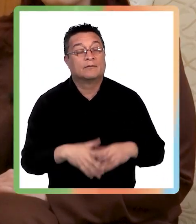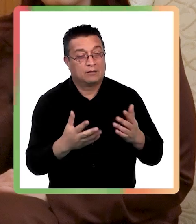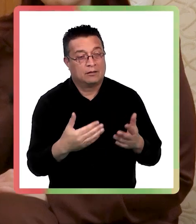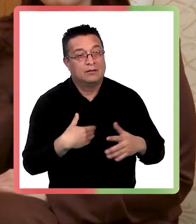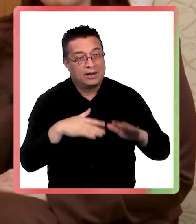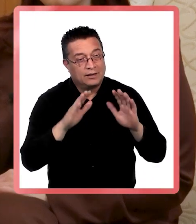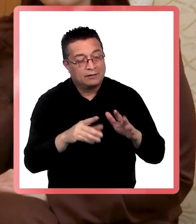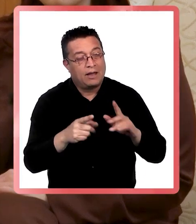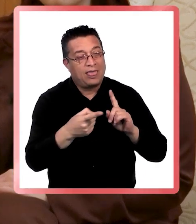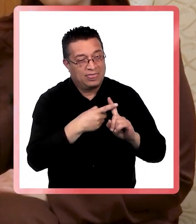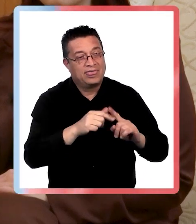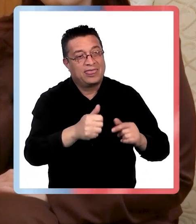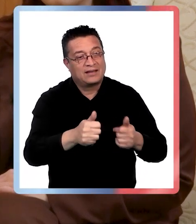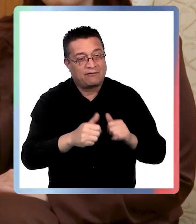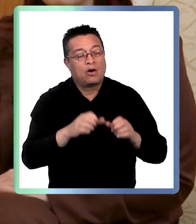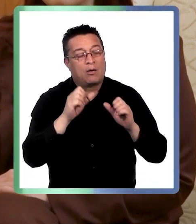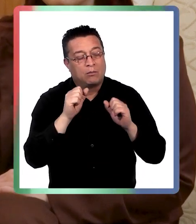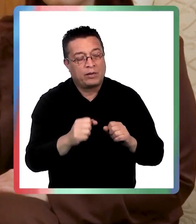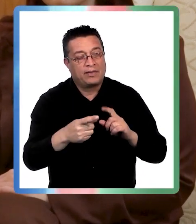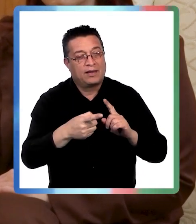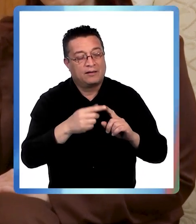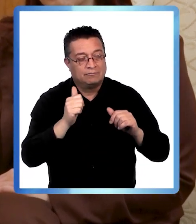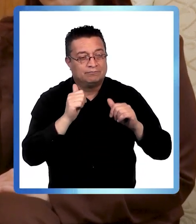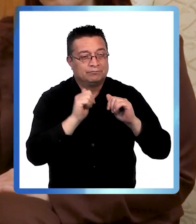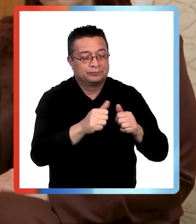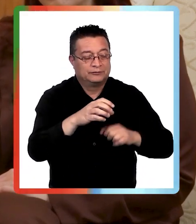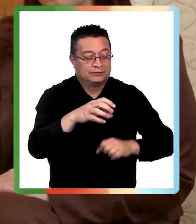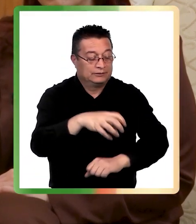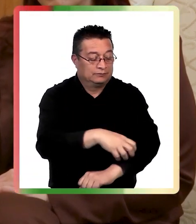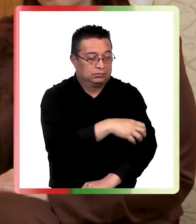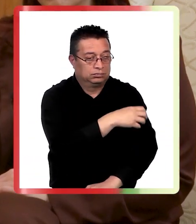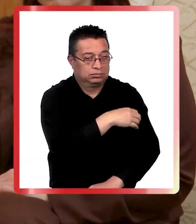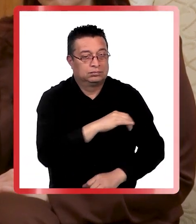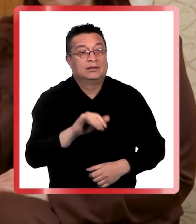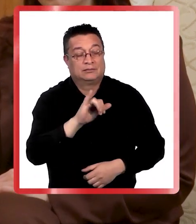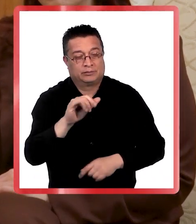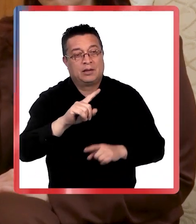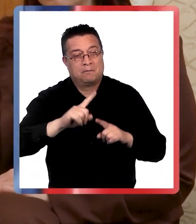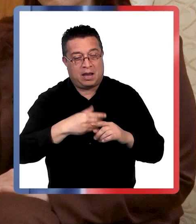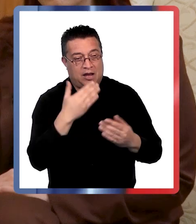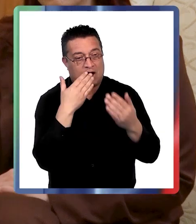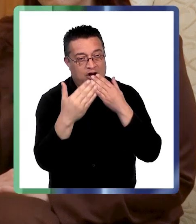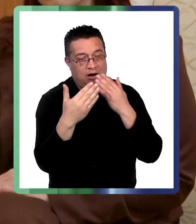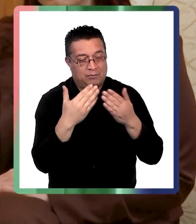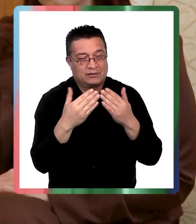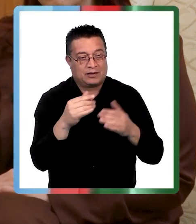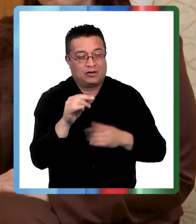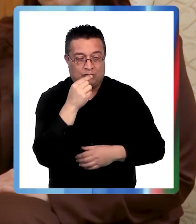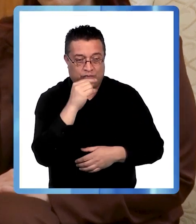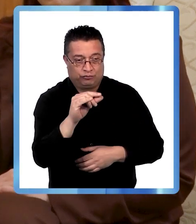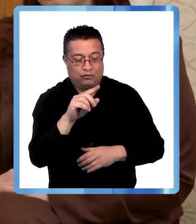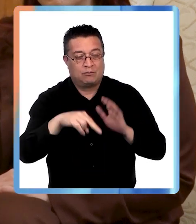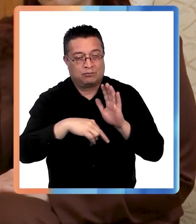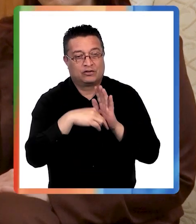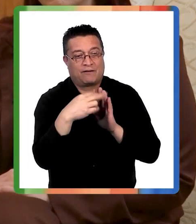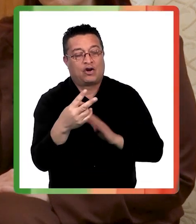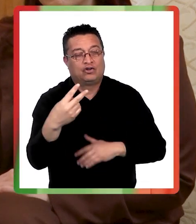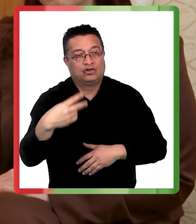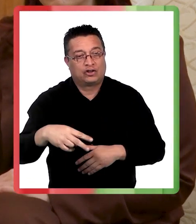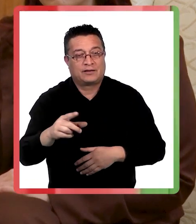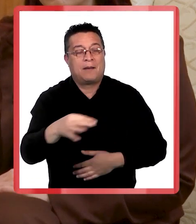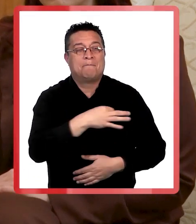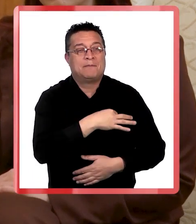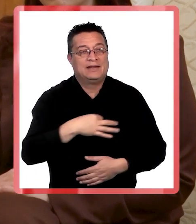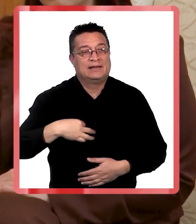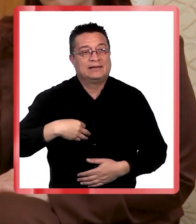nos quedamos con los desafíos para poder vencer la descentralización y ya seguimos conversando aquí en la entrevista del día domingo en Portavoz Noticias con